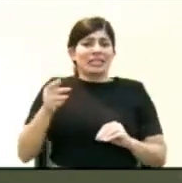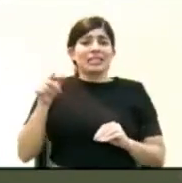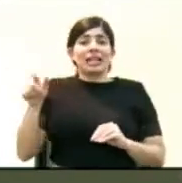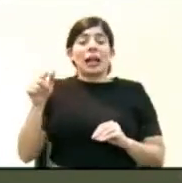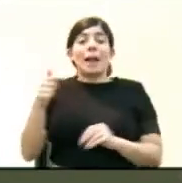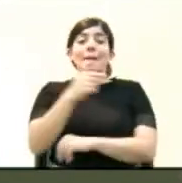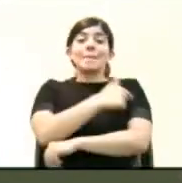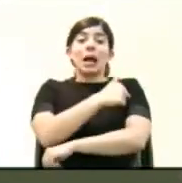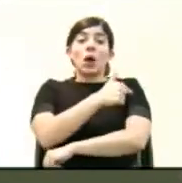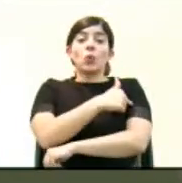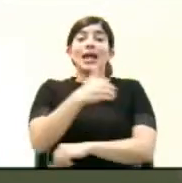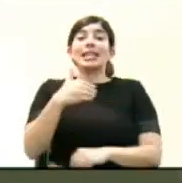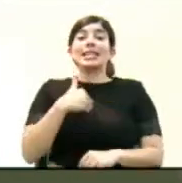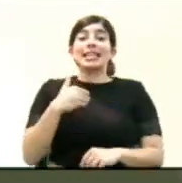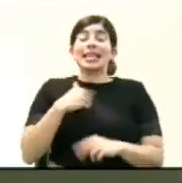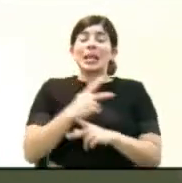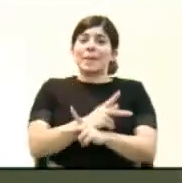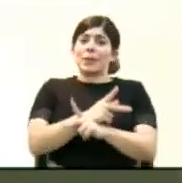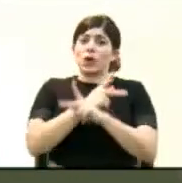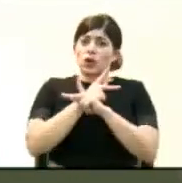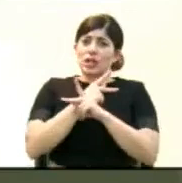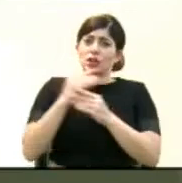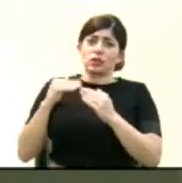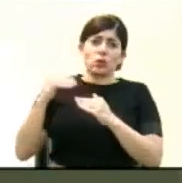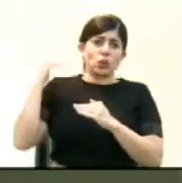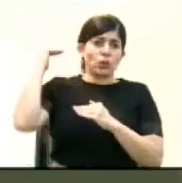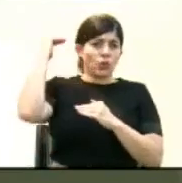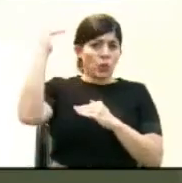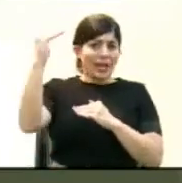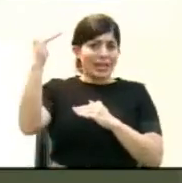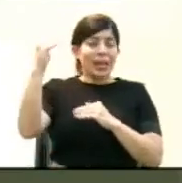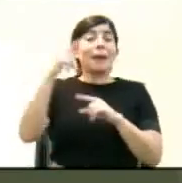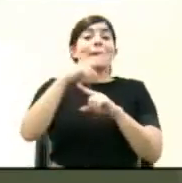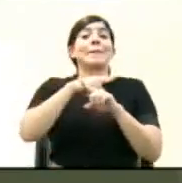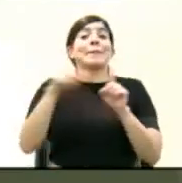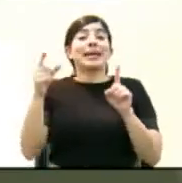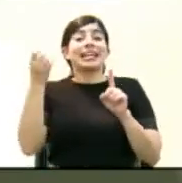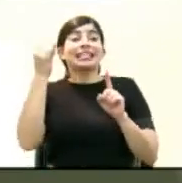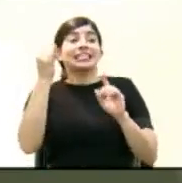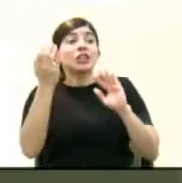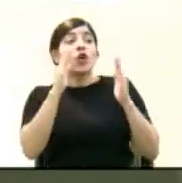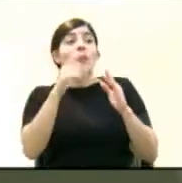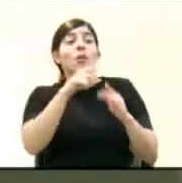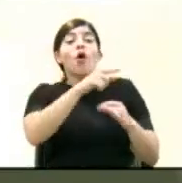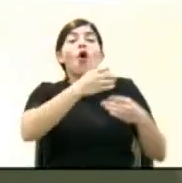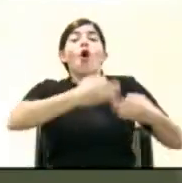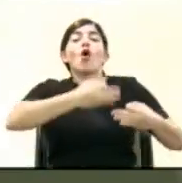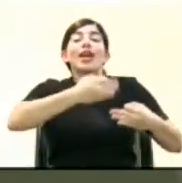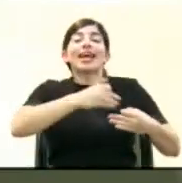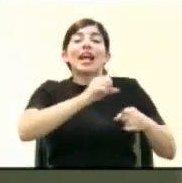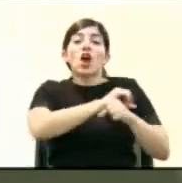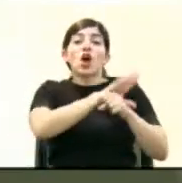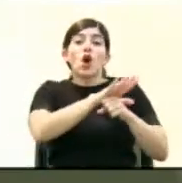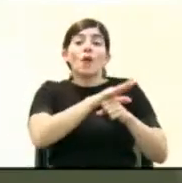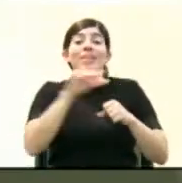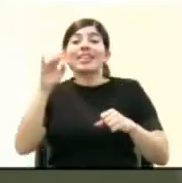Las vacunas tienen una alta protección contra la variante Delta, pero menor que con las cepas originales. Entonces, todos esos elementos van a generar